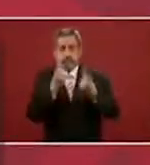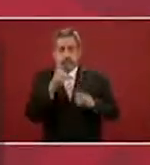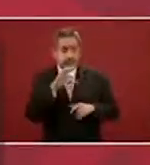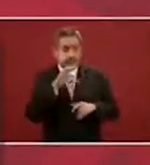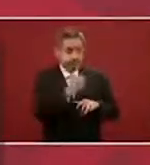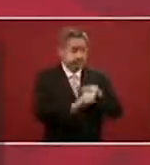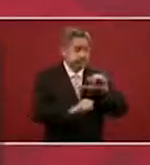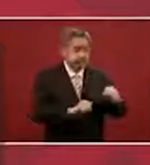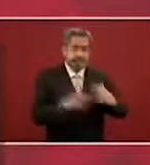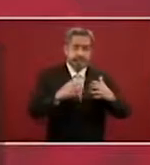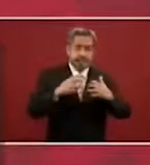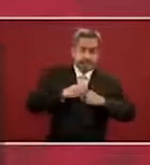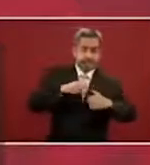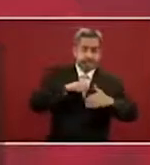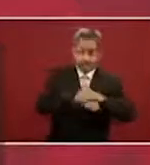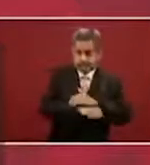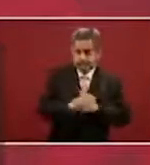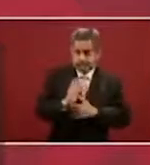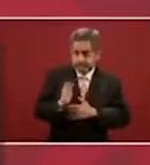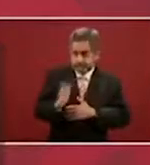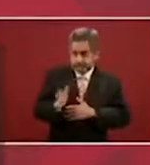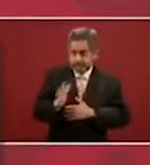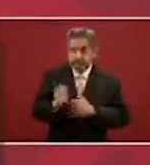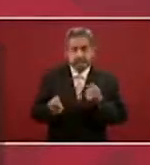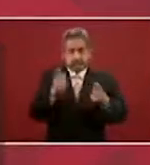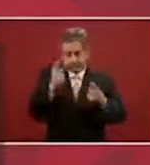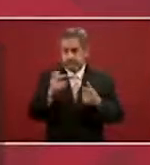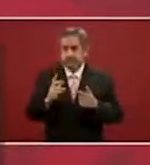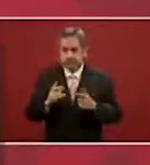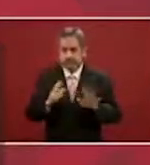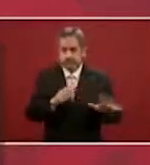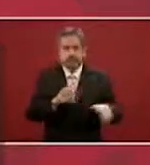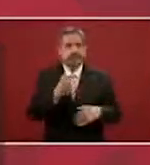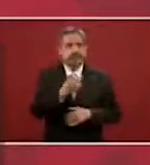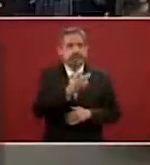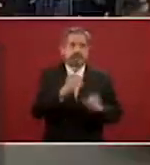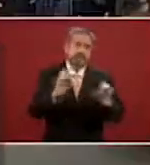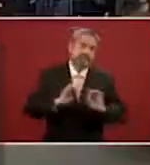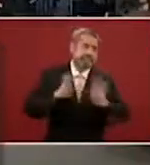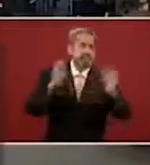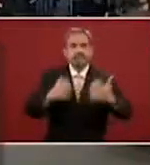porque se está actuando. Y esa es una reacción.